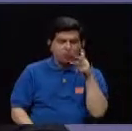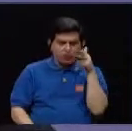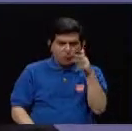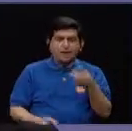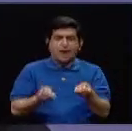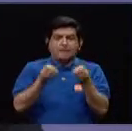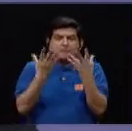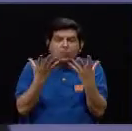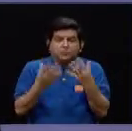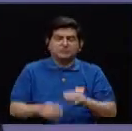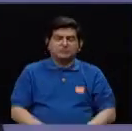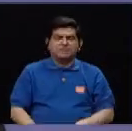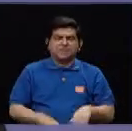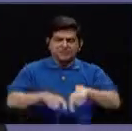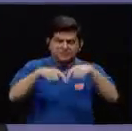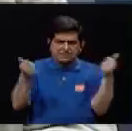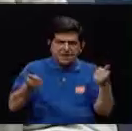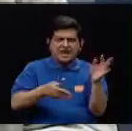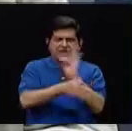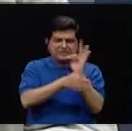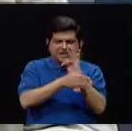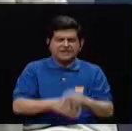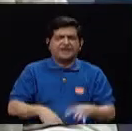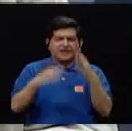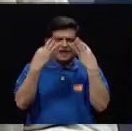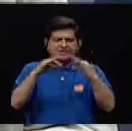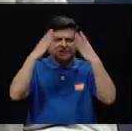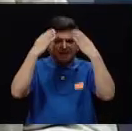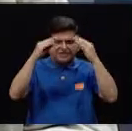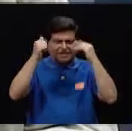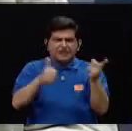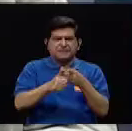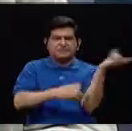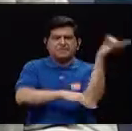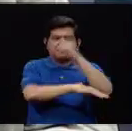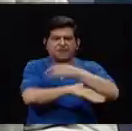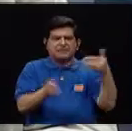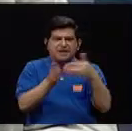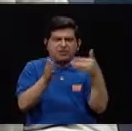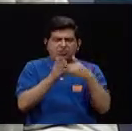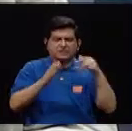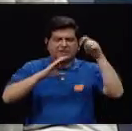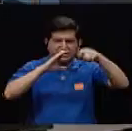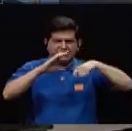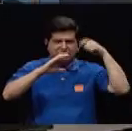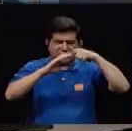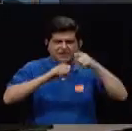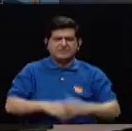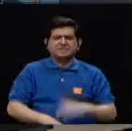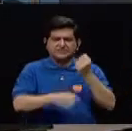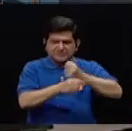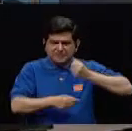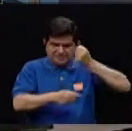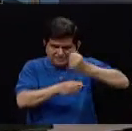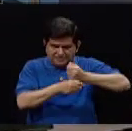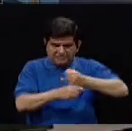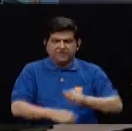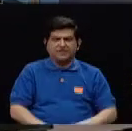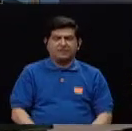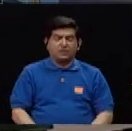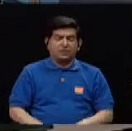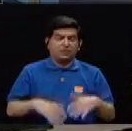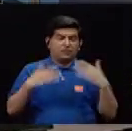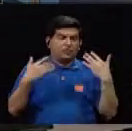grabando, el montón de cámaras de prensa y televisión por hacer el reportaje del primer día que se reiniciaba el cine. Entonces